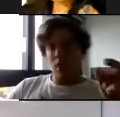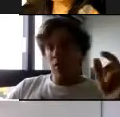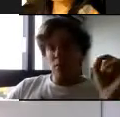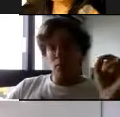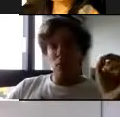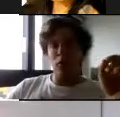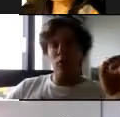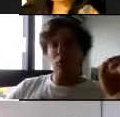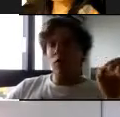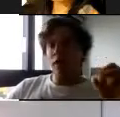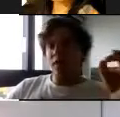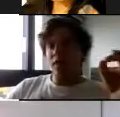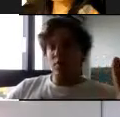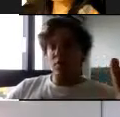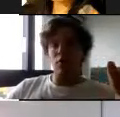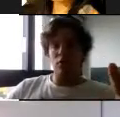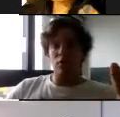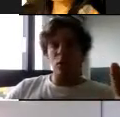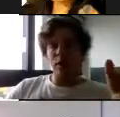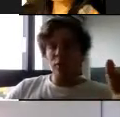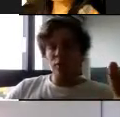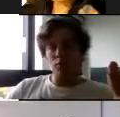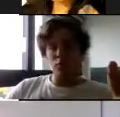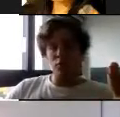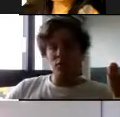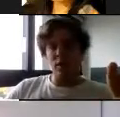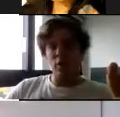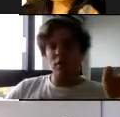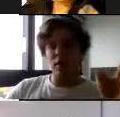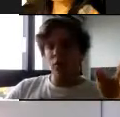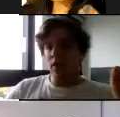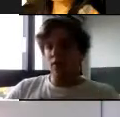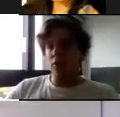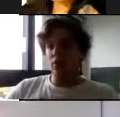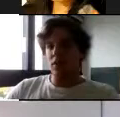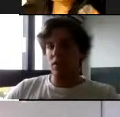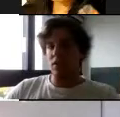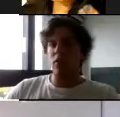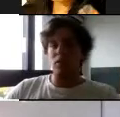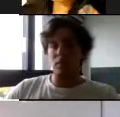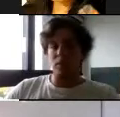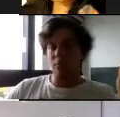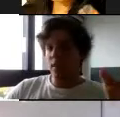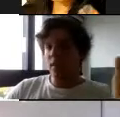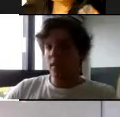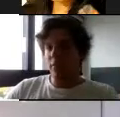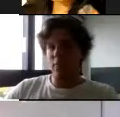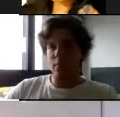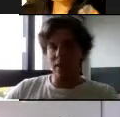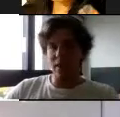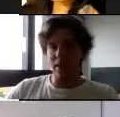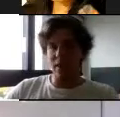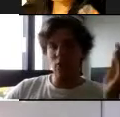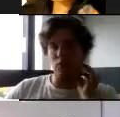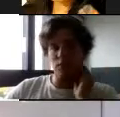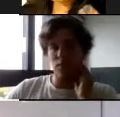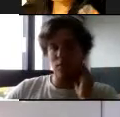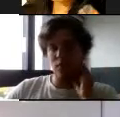tengo el mismo bulón y lo pongo cada 3 metros, o agarro el bulón y lo separo cada 5 centímetros, ¿piensan que va a cambiar